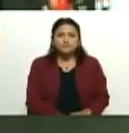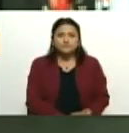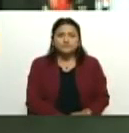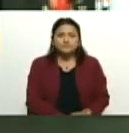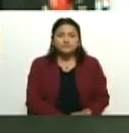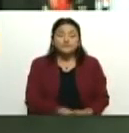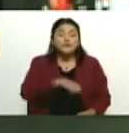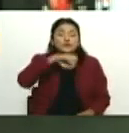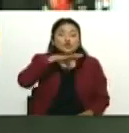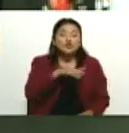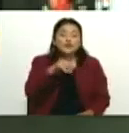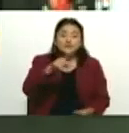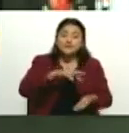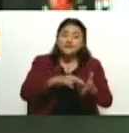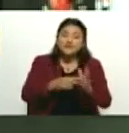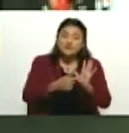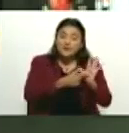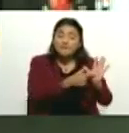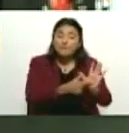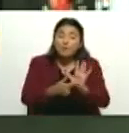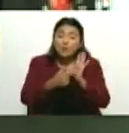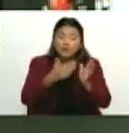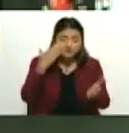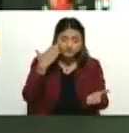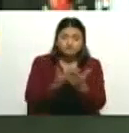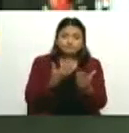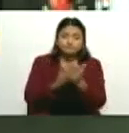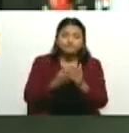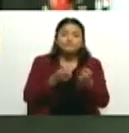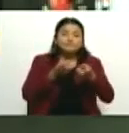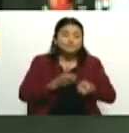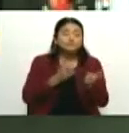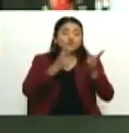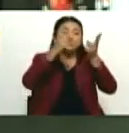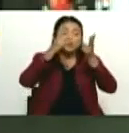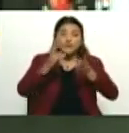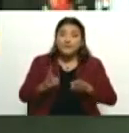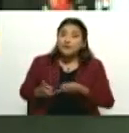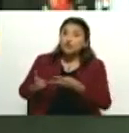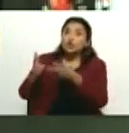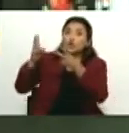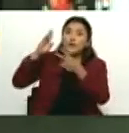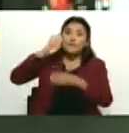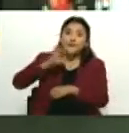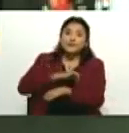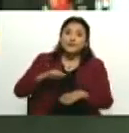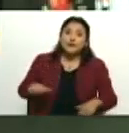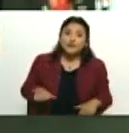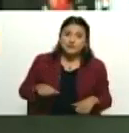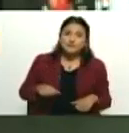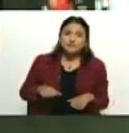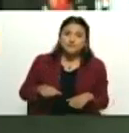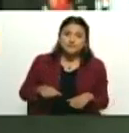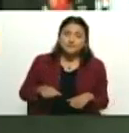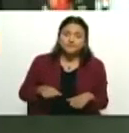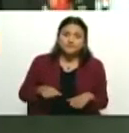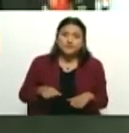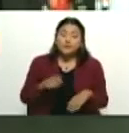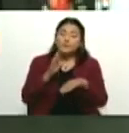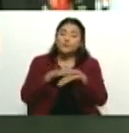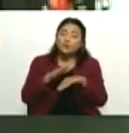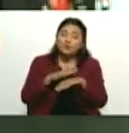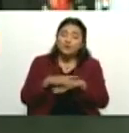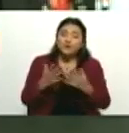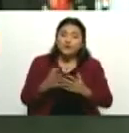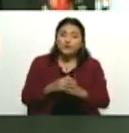reivindica que fue una victoria militar, porque se abrió el boquete por donde las fuerzas